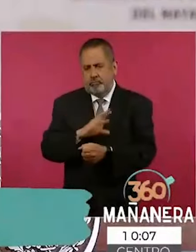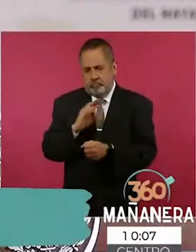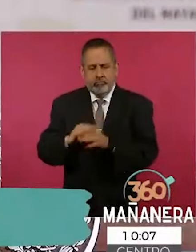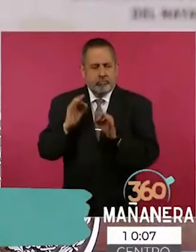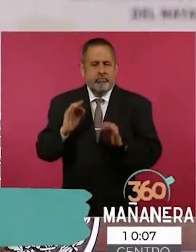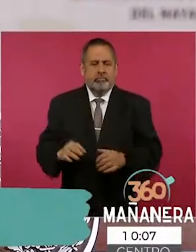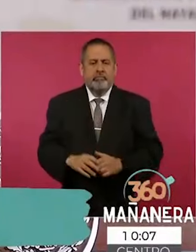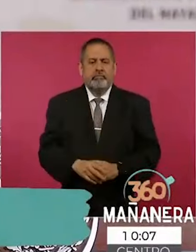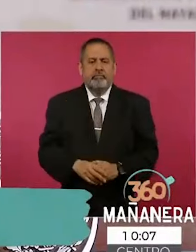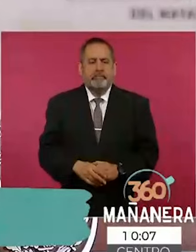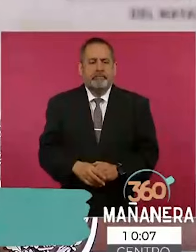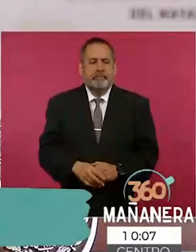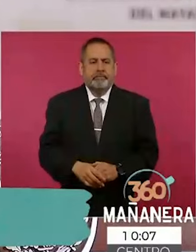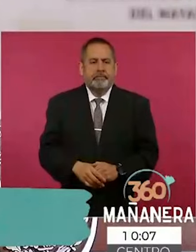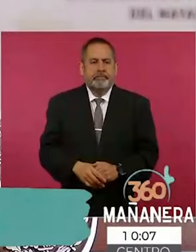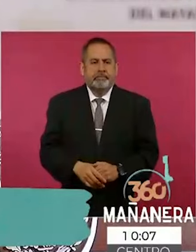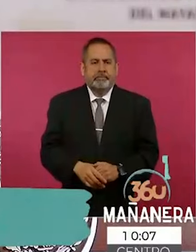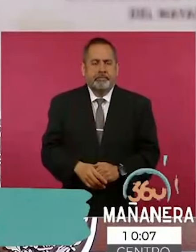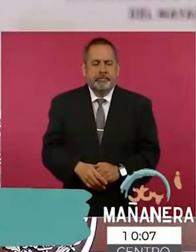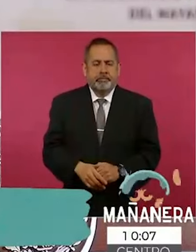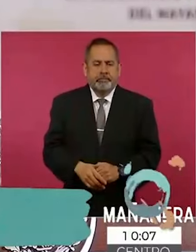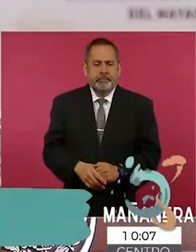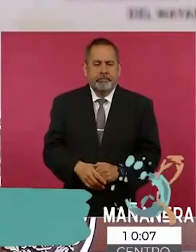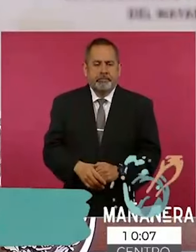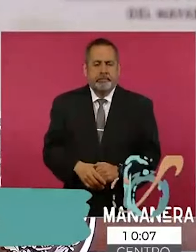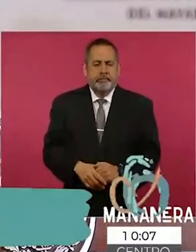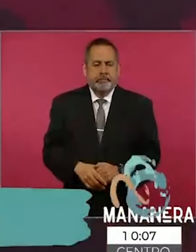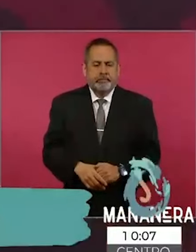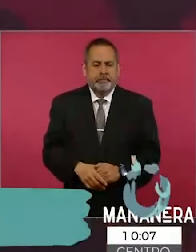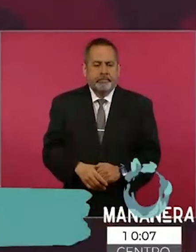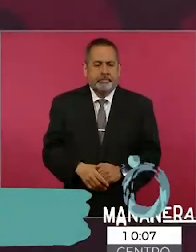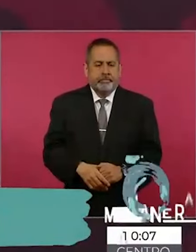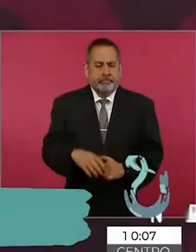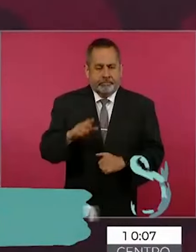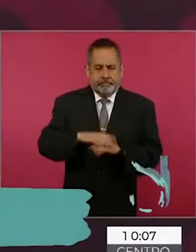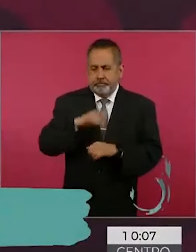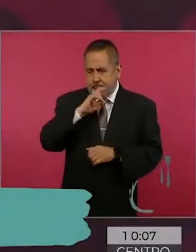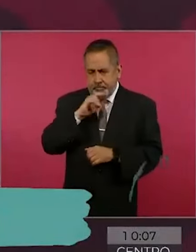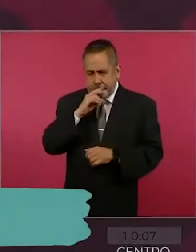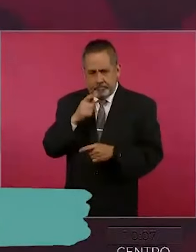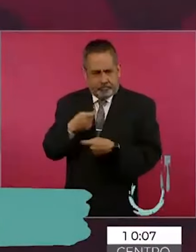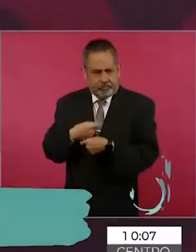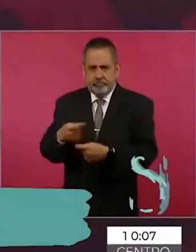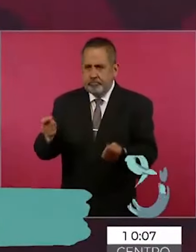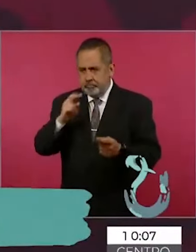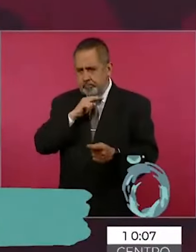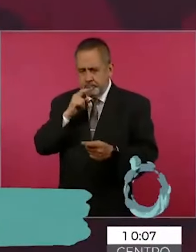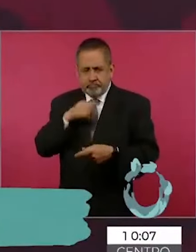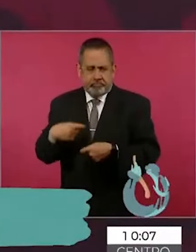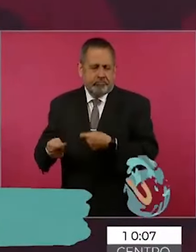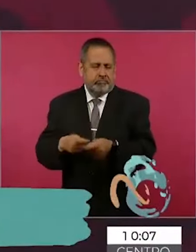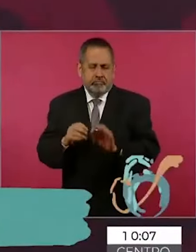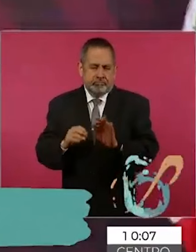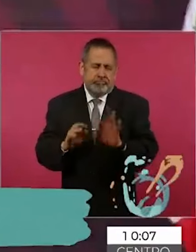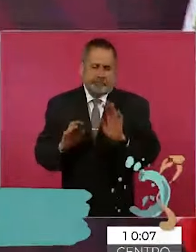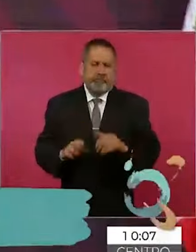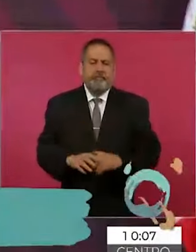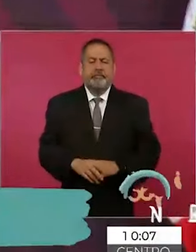eh con más eh tiempo de distribución